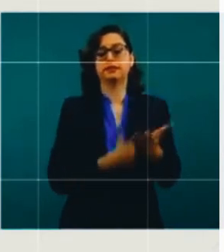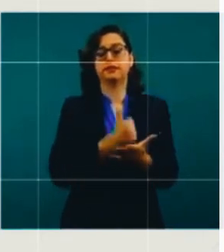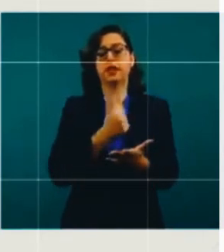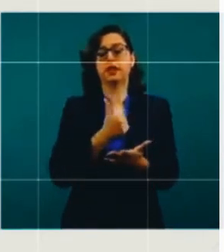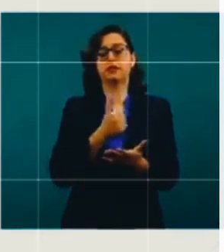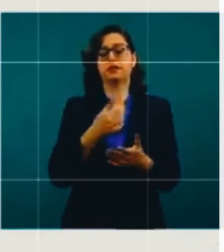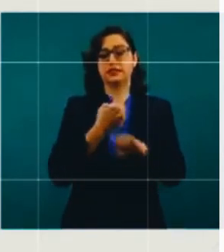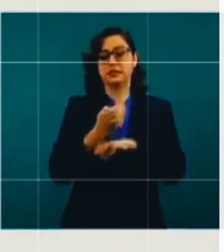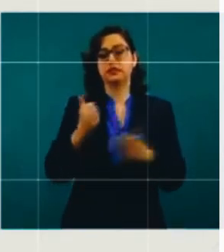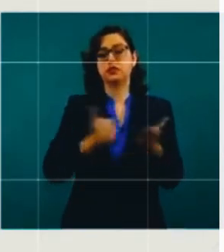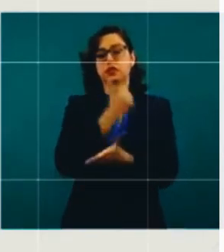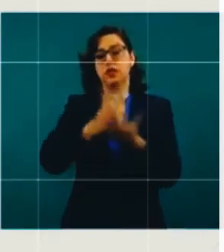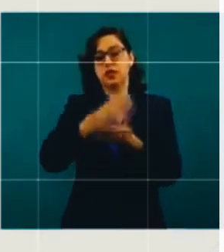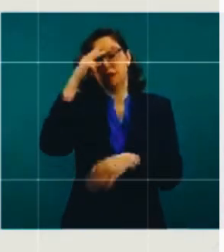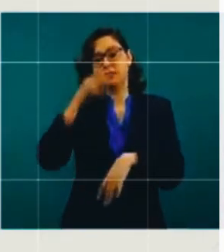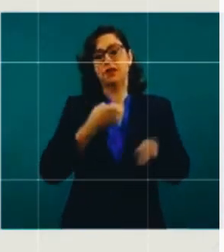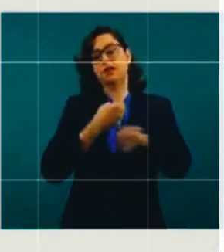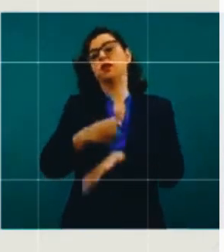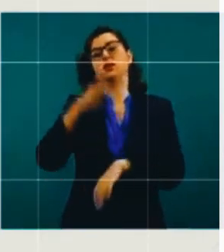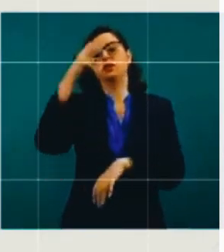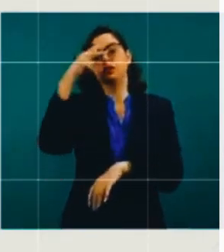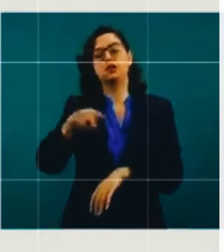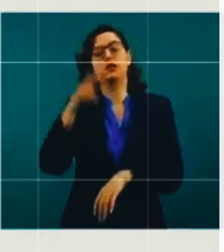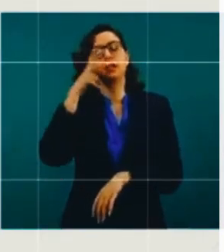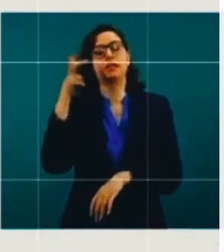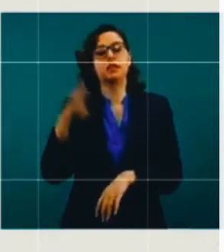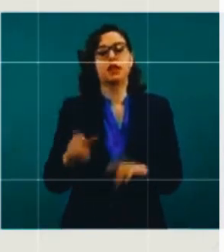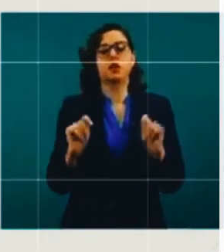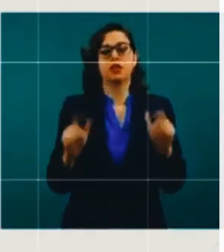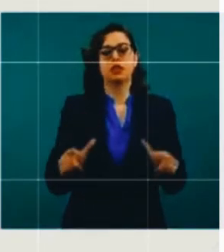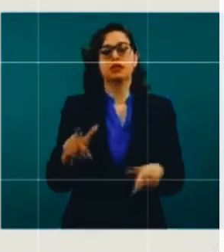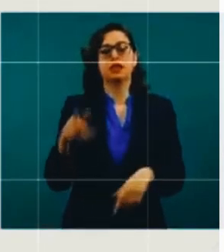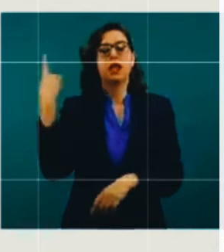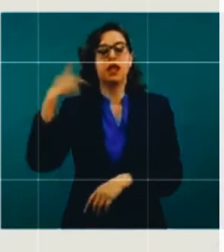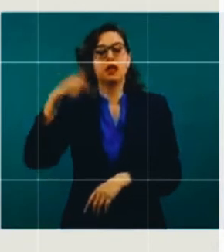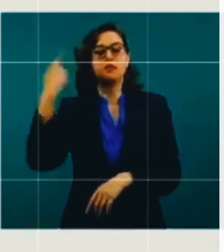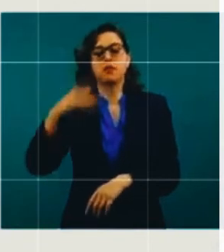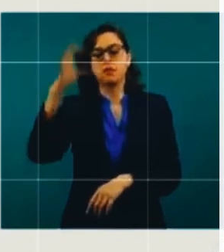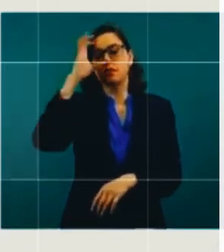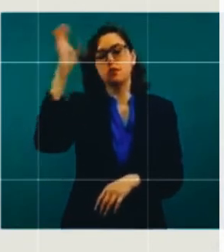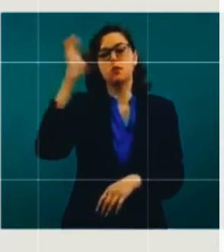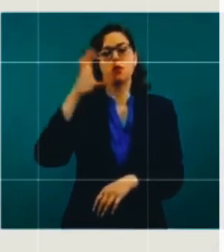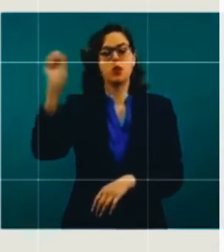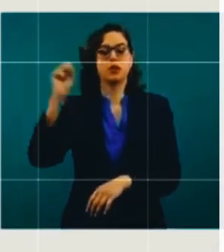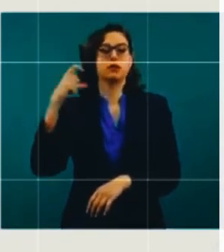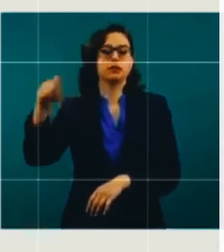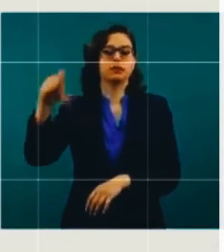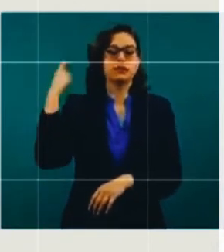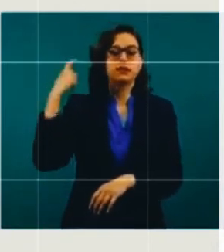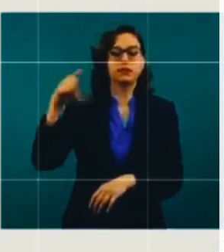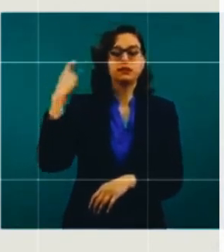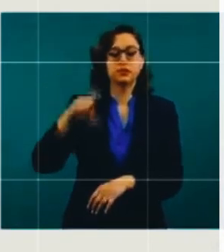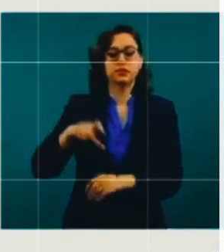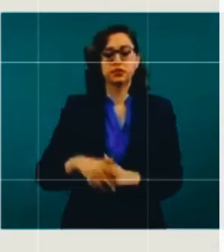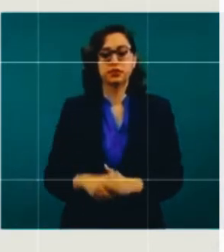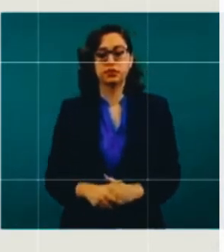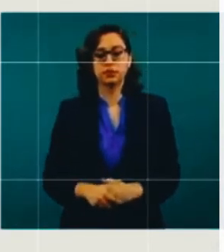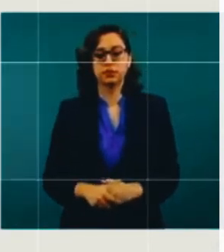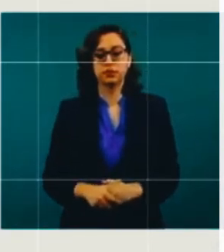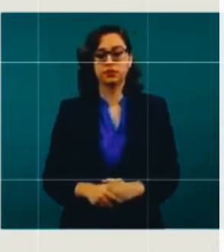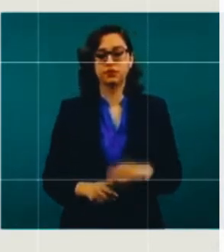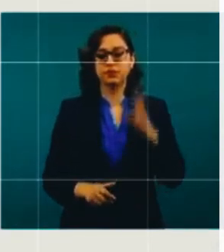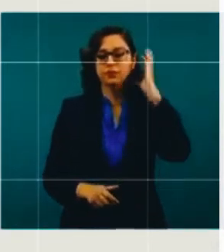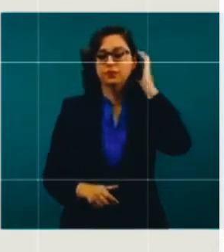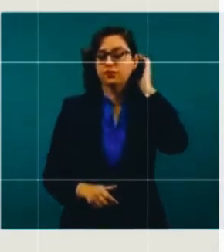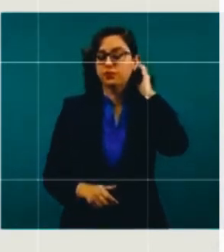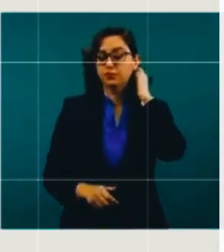México, Estado de México, Hidalgo, Tlaxcala, Puebla, Morelos y Querétaro. Aquí